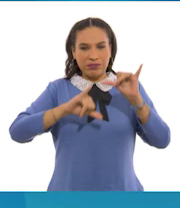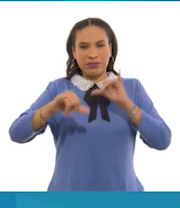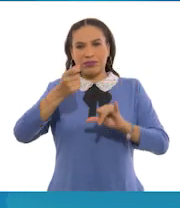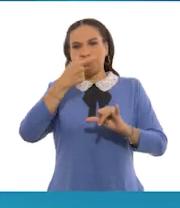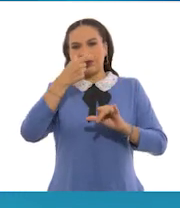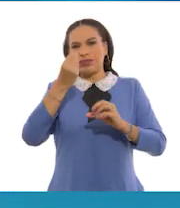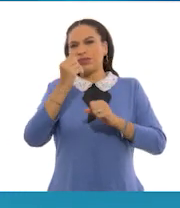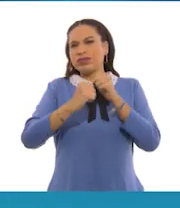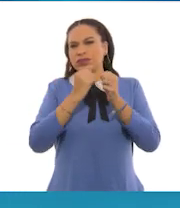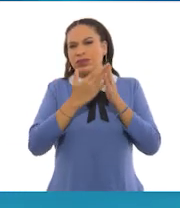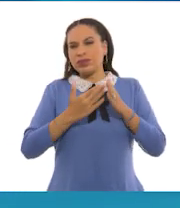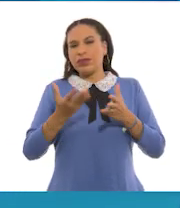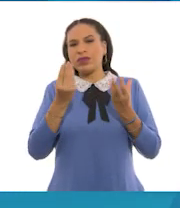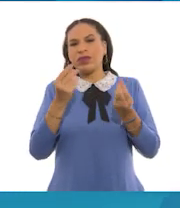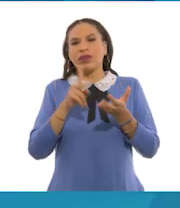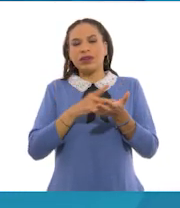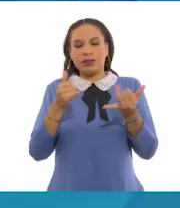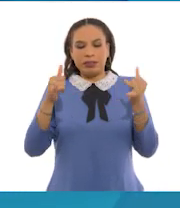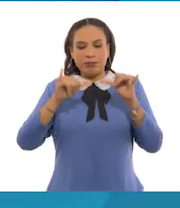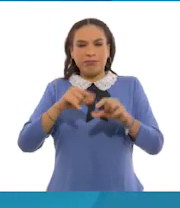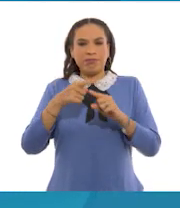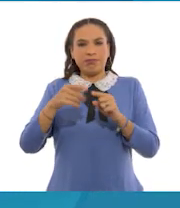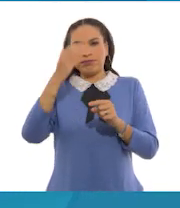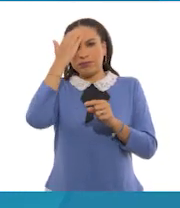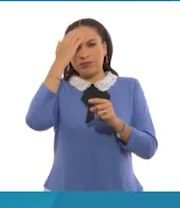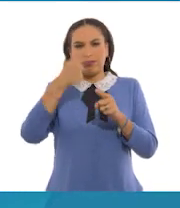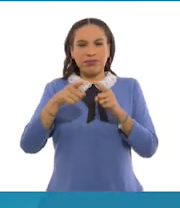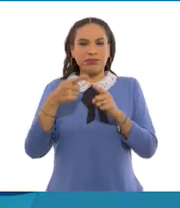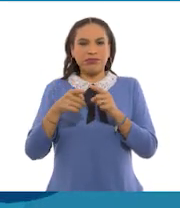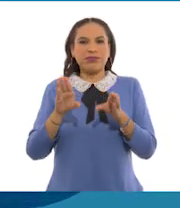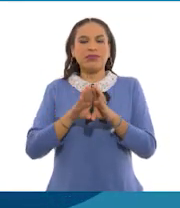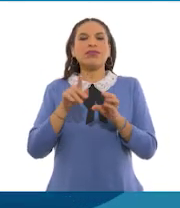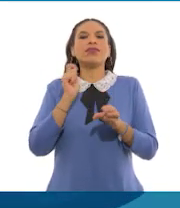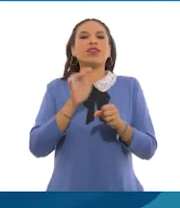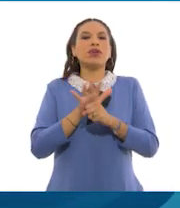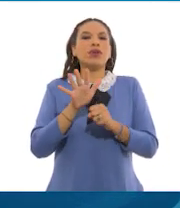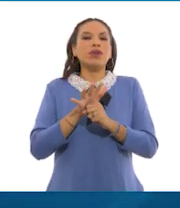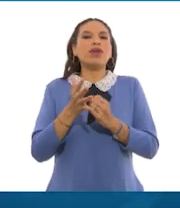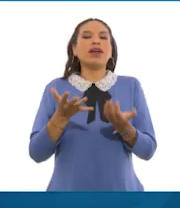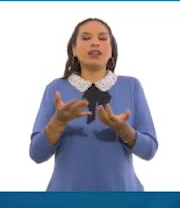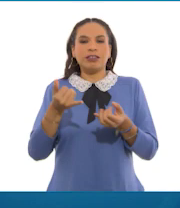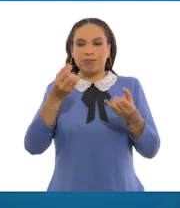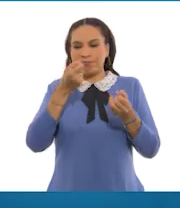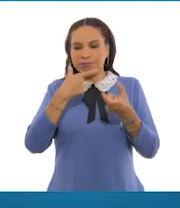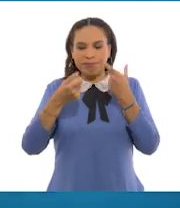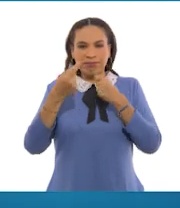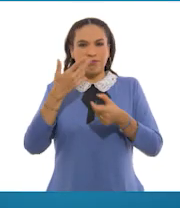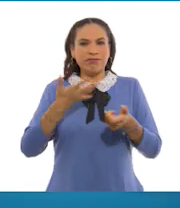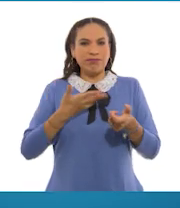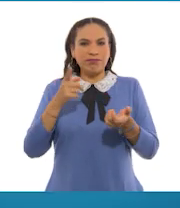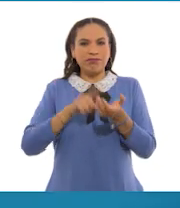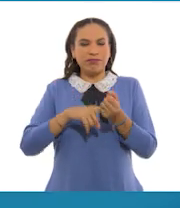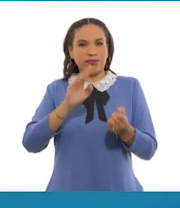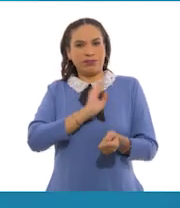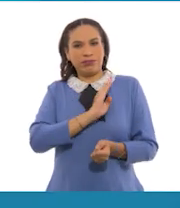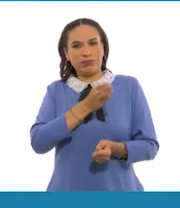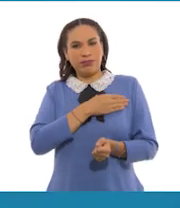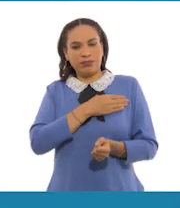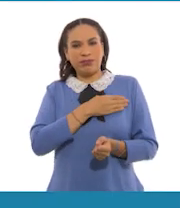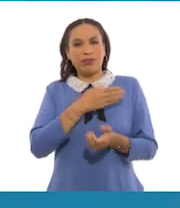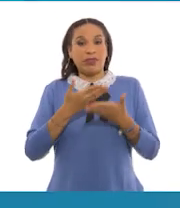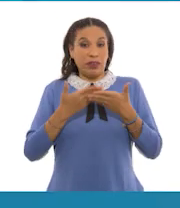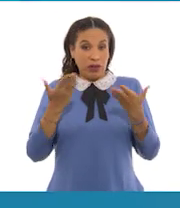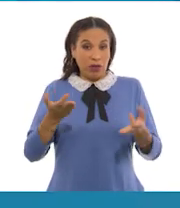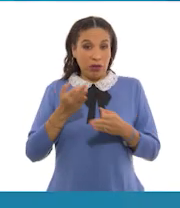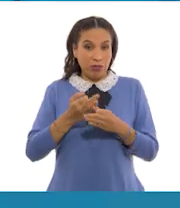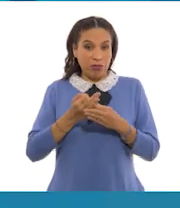muchos años, muchas veces mezclados con los conocimientos sobre la medicina que tenían los españoles y que en la